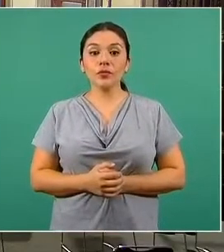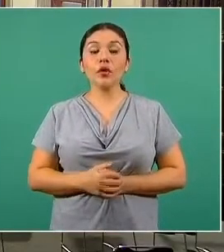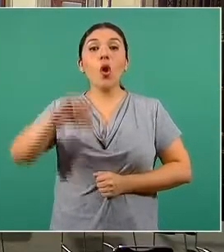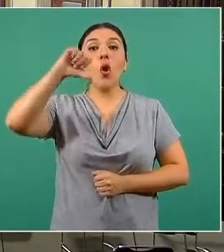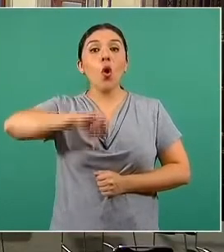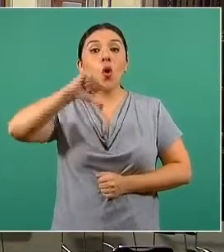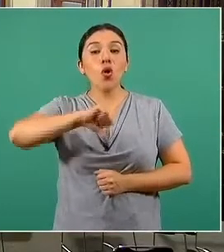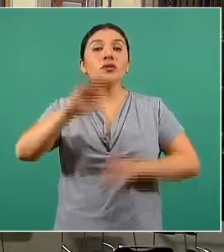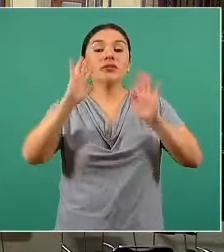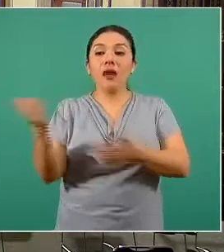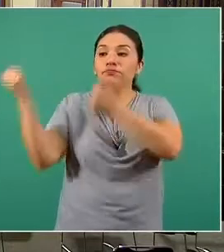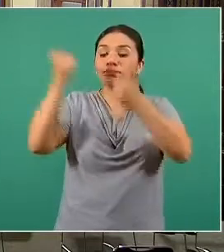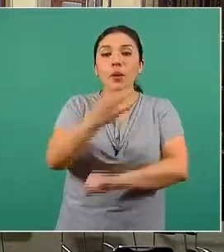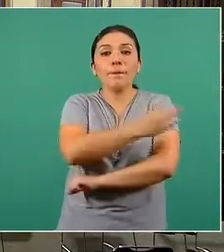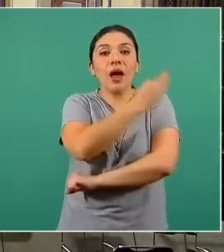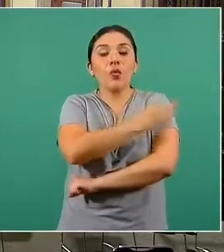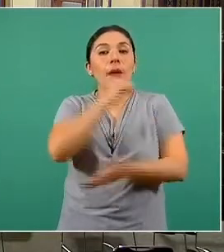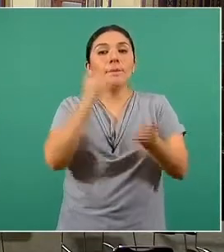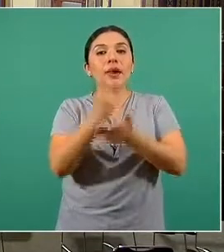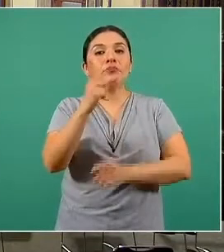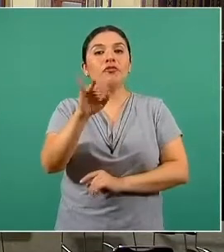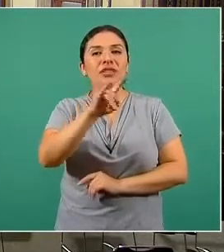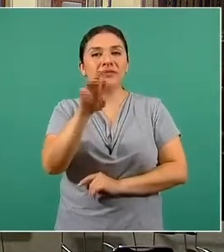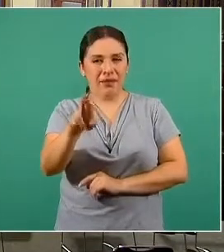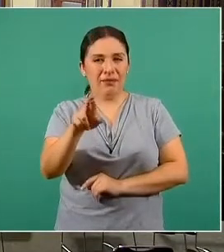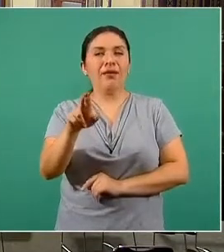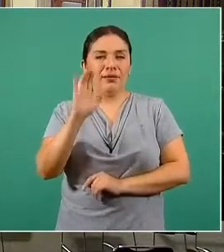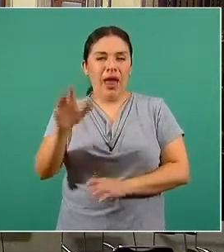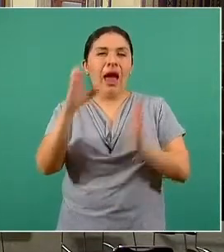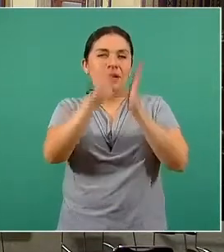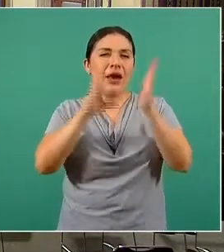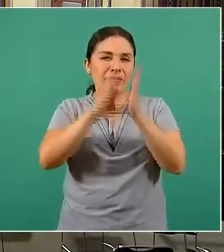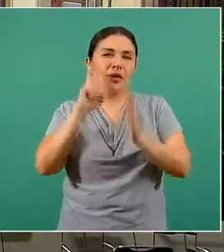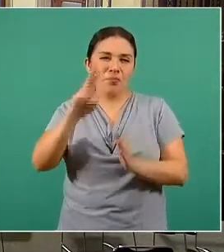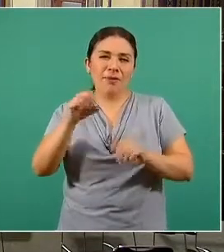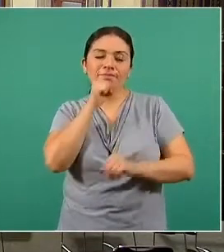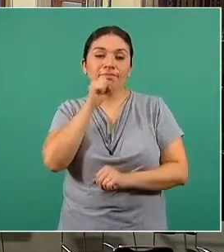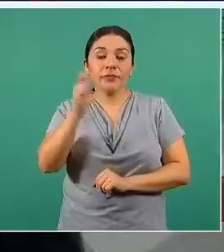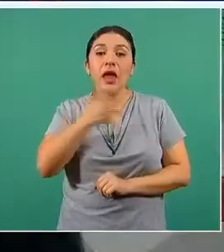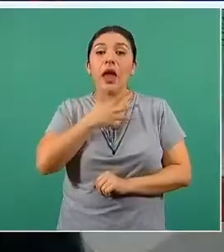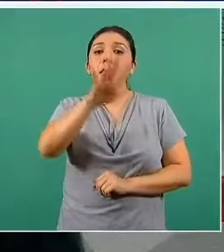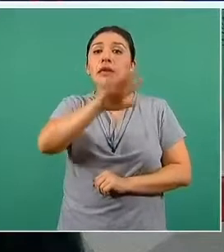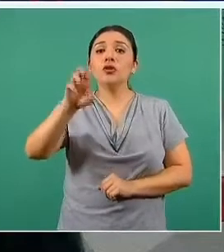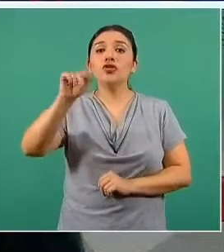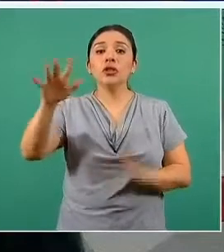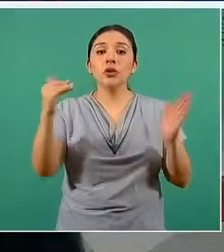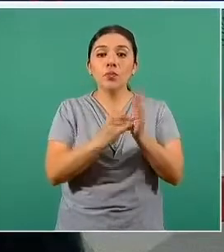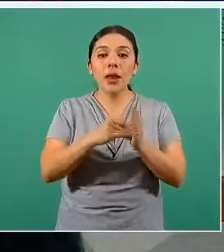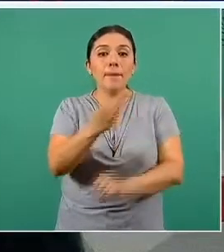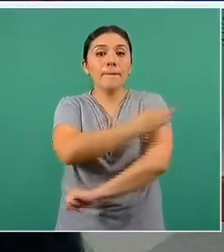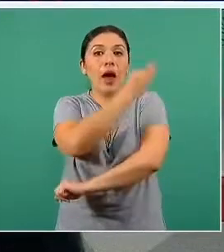Se recibieron en el país 585.000 dosis de vacunas del biológico Pfizer-BioNTech. El